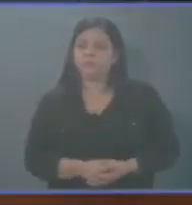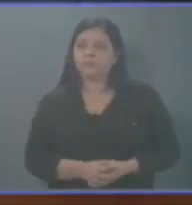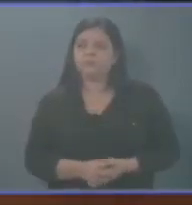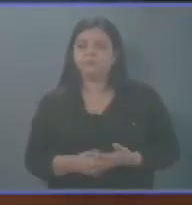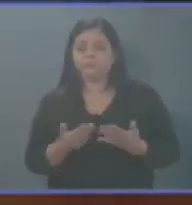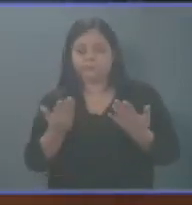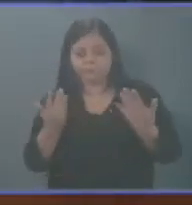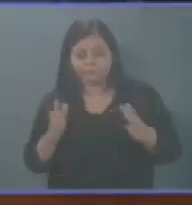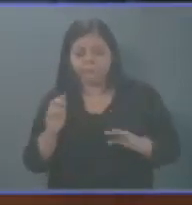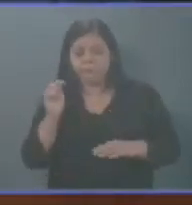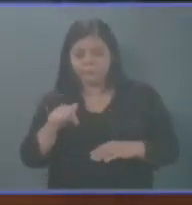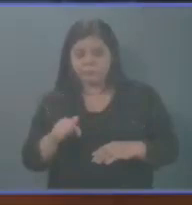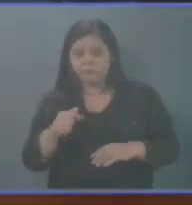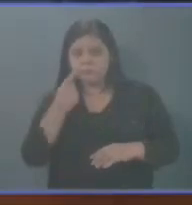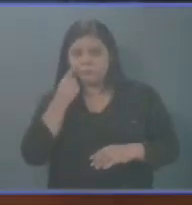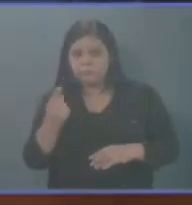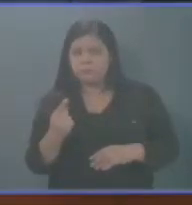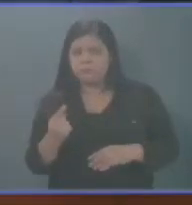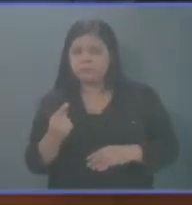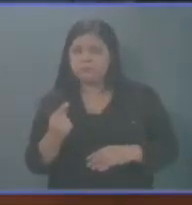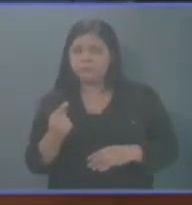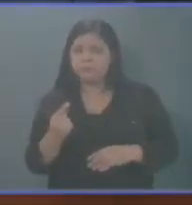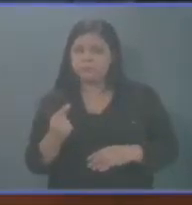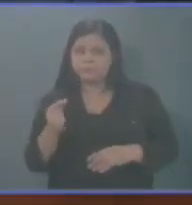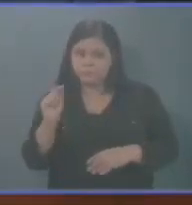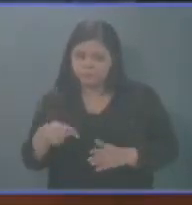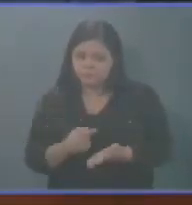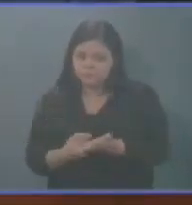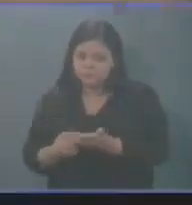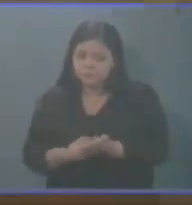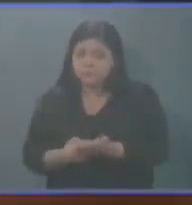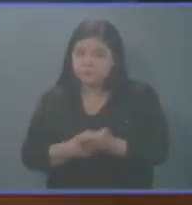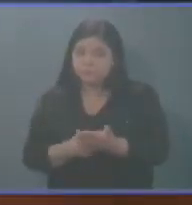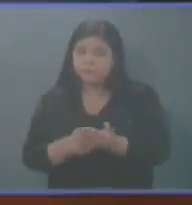pese a que hoy se ventila el caso de un colega,